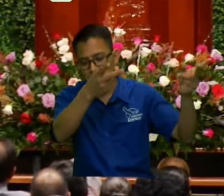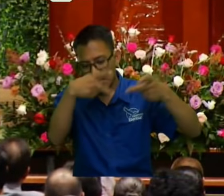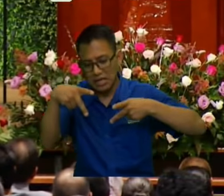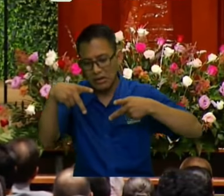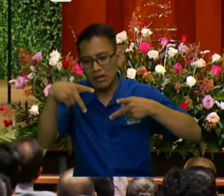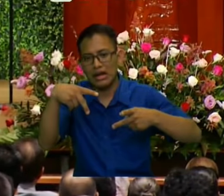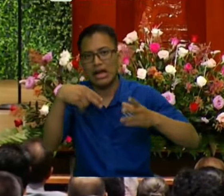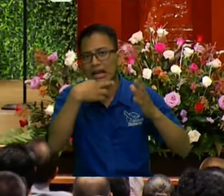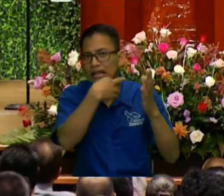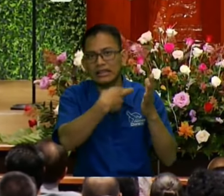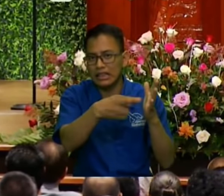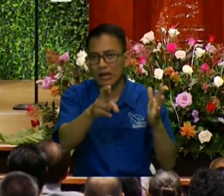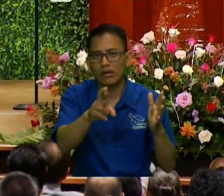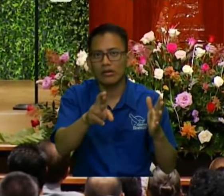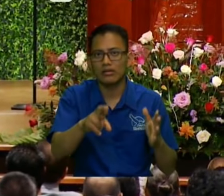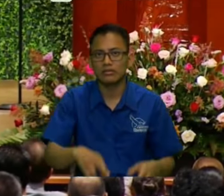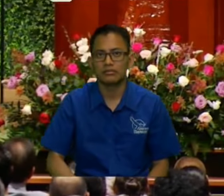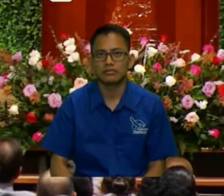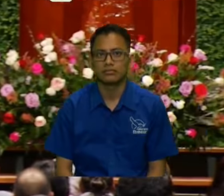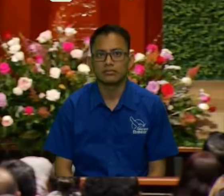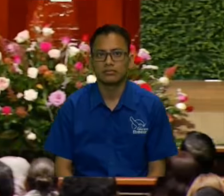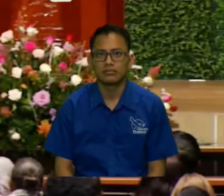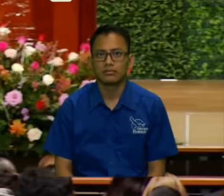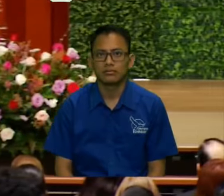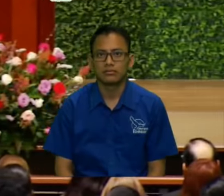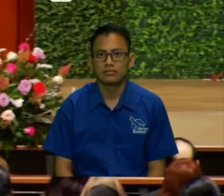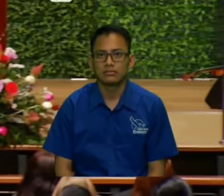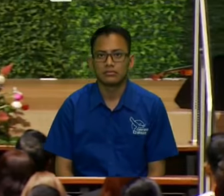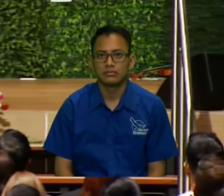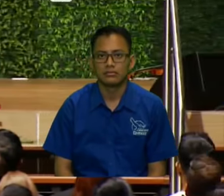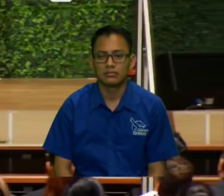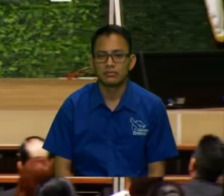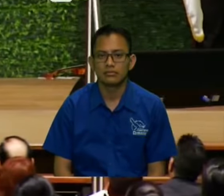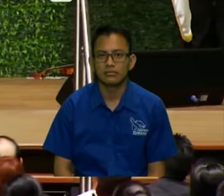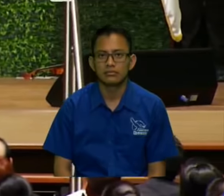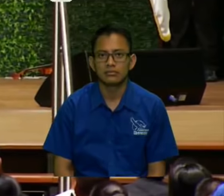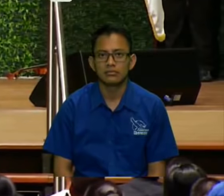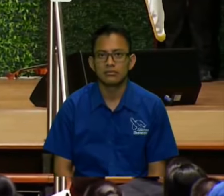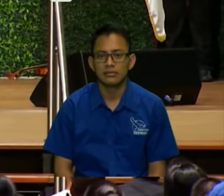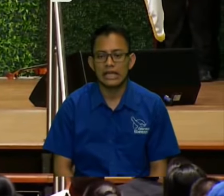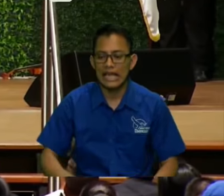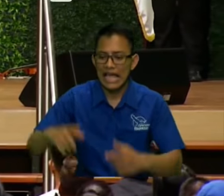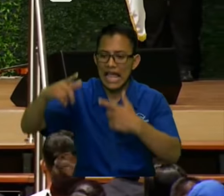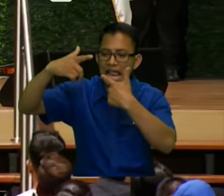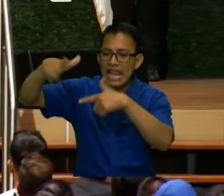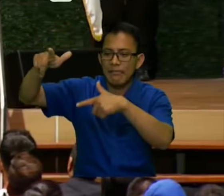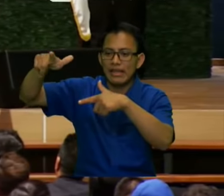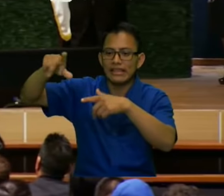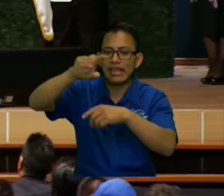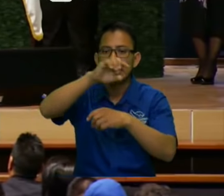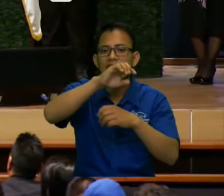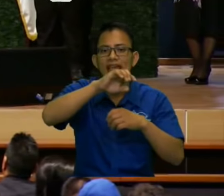a pastear, los llevé a pastear a los hermanos, ¿verdad? Y al atravesar la frontera allá en El